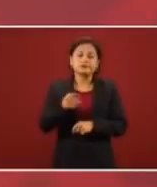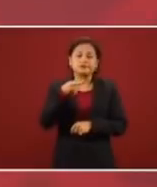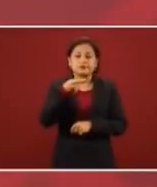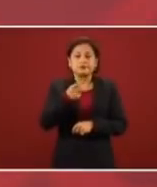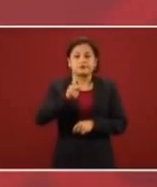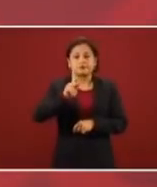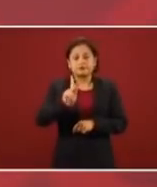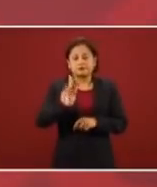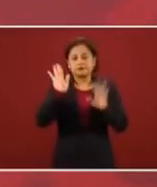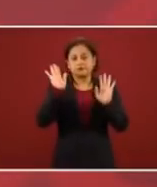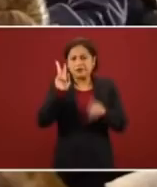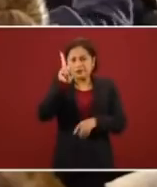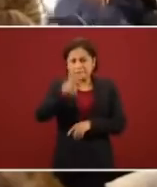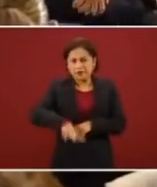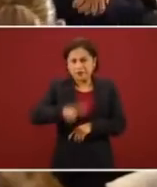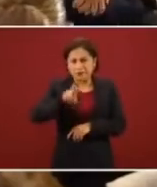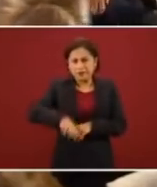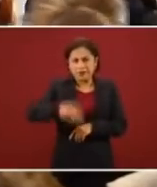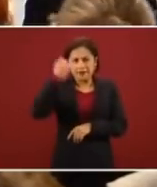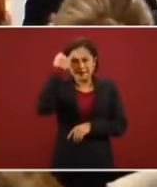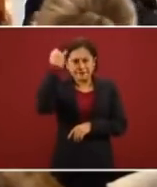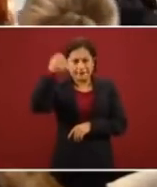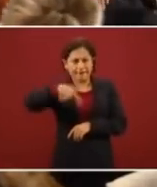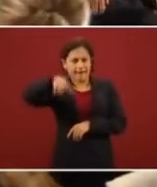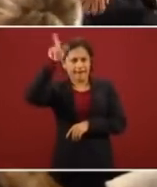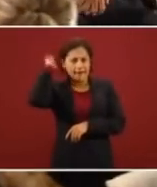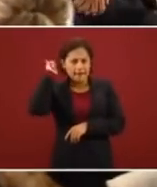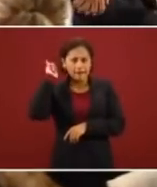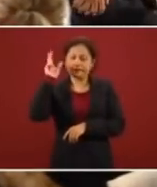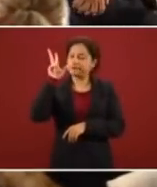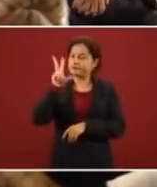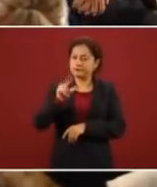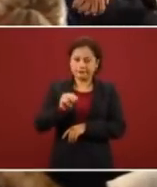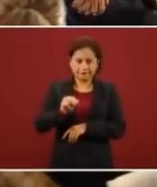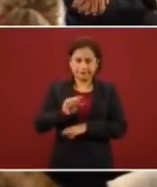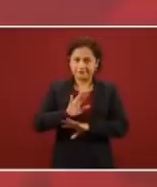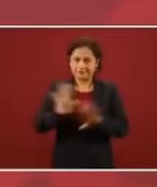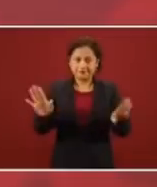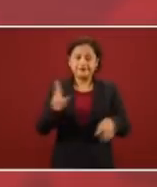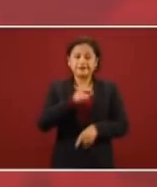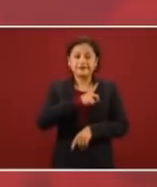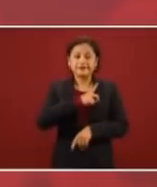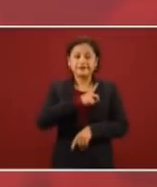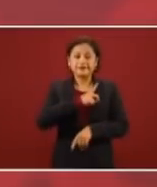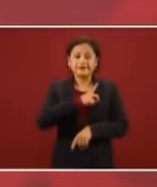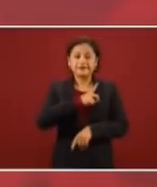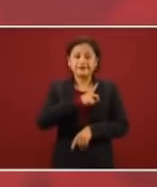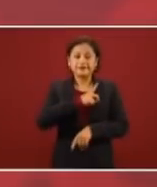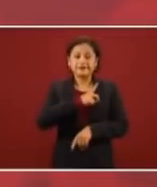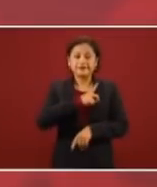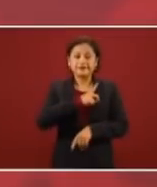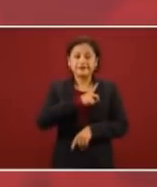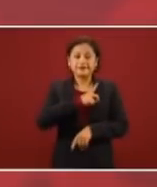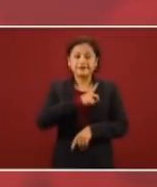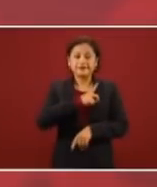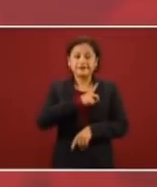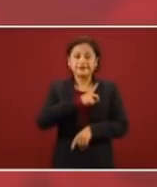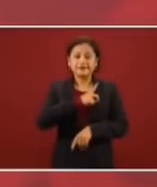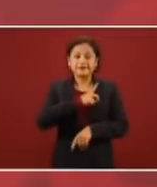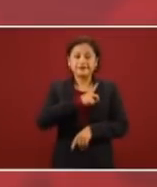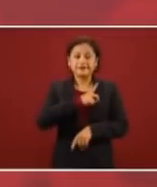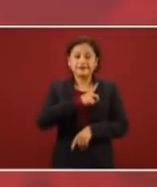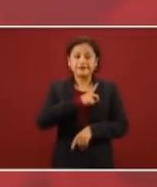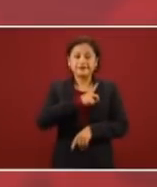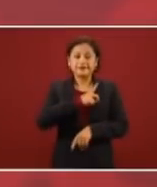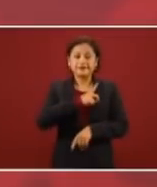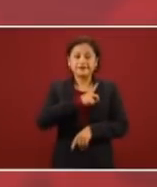descabellada la idea. Es cosa de esperar. Bueno, hasta ahí le dejo lo